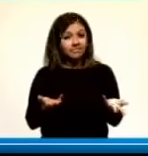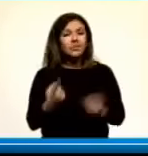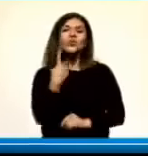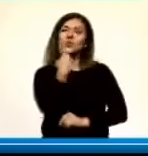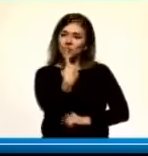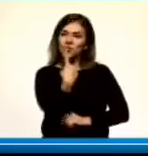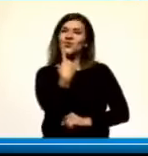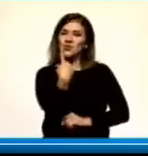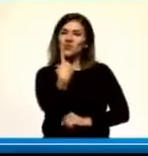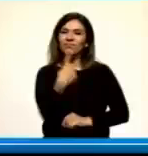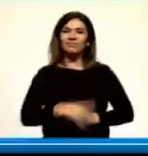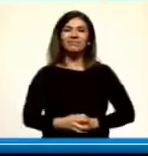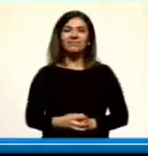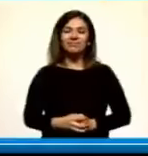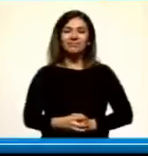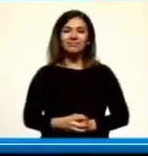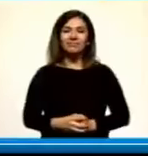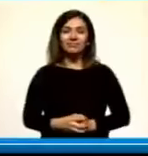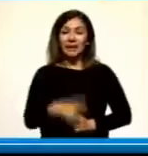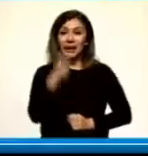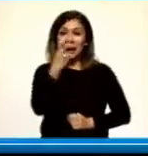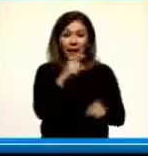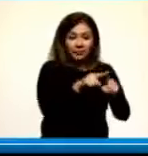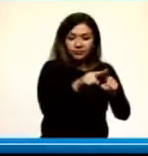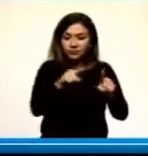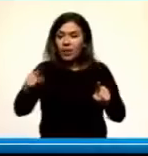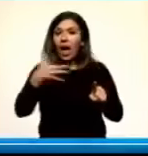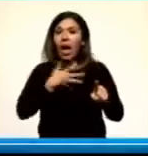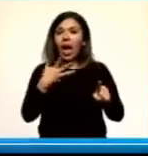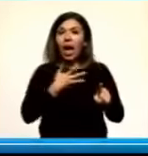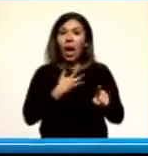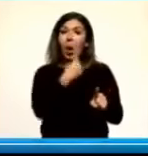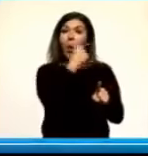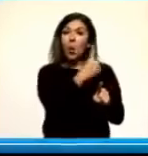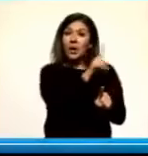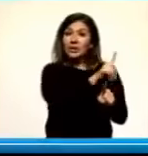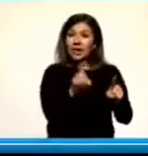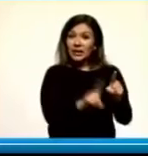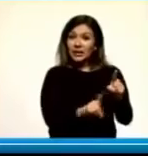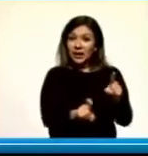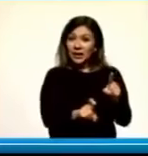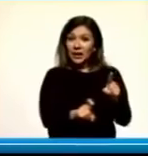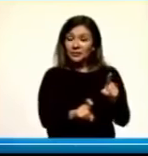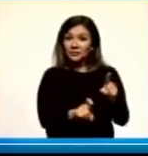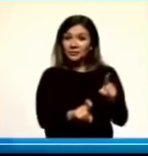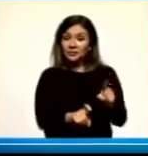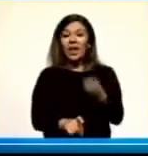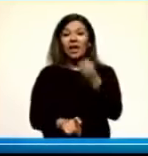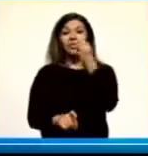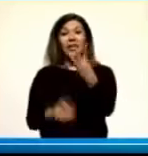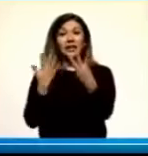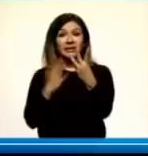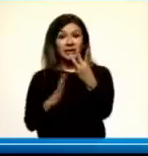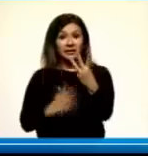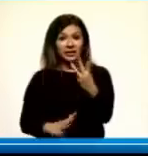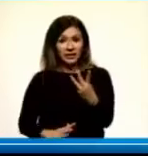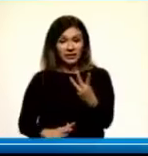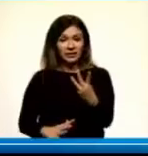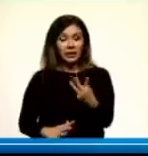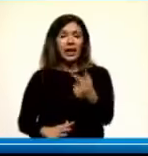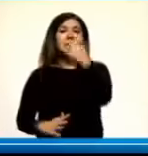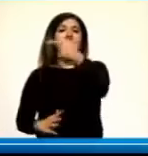1. De esta forma yo digo que tengo una centena, 3 decenas